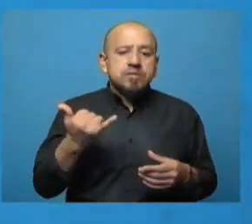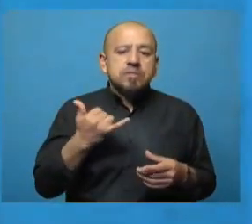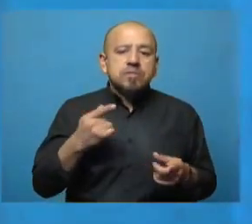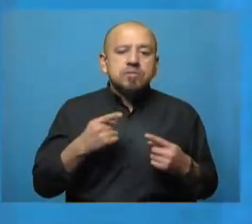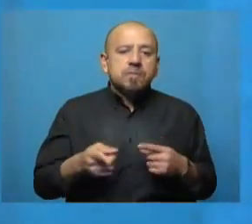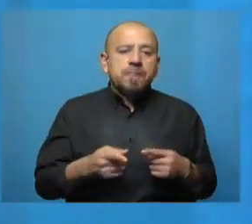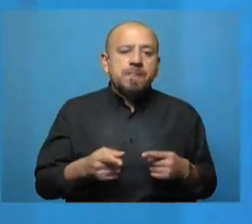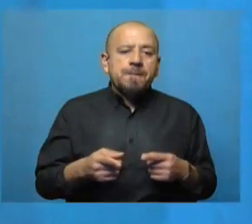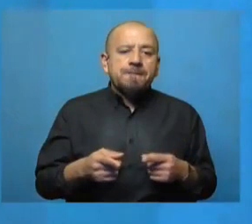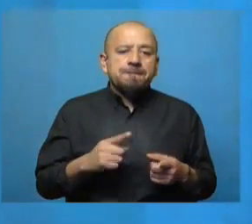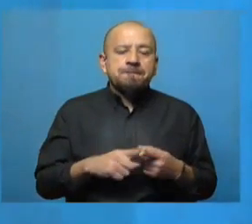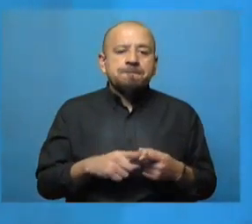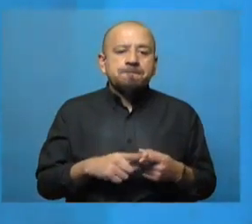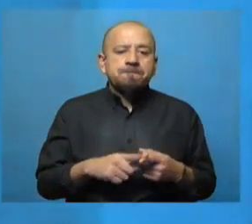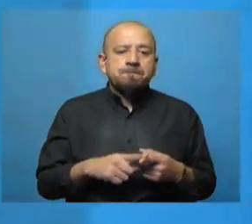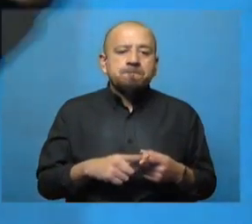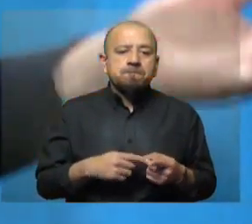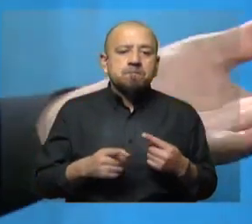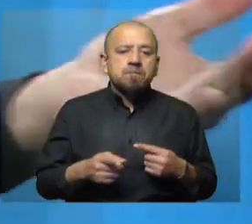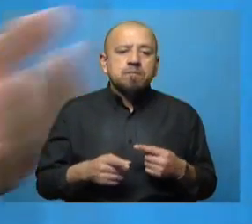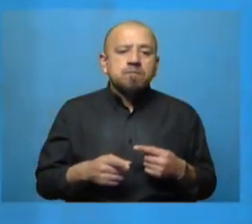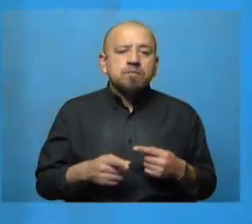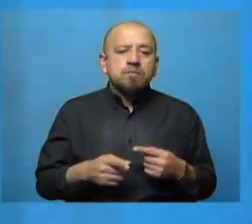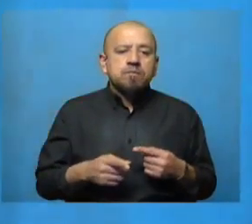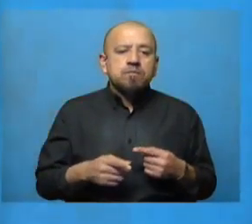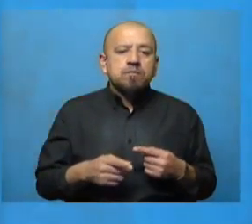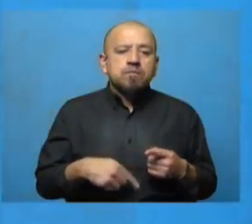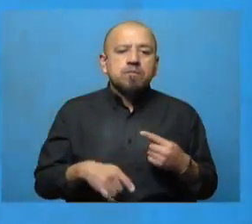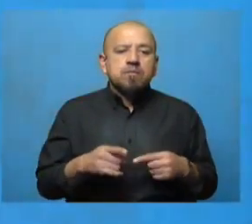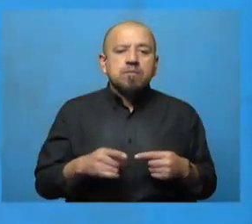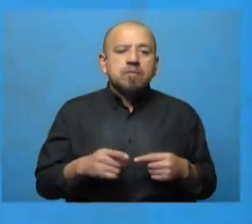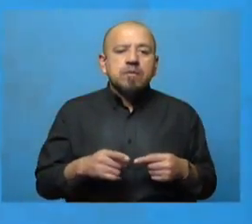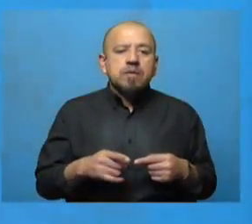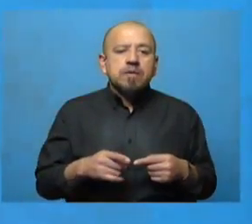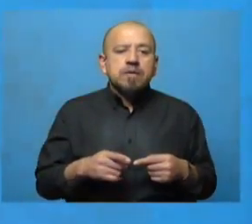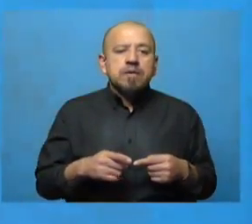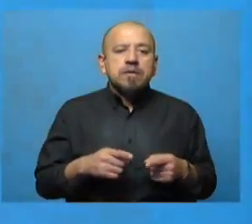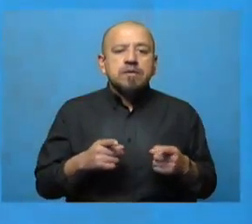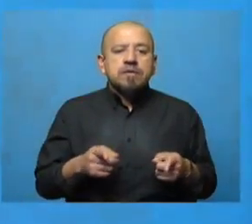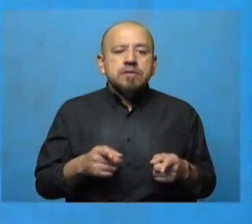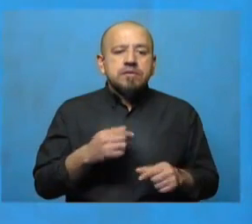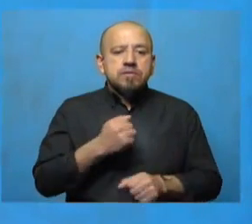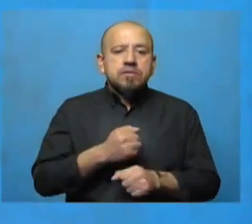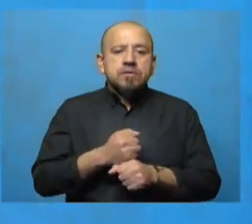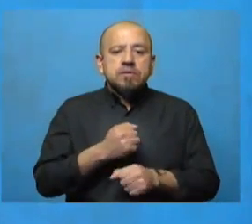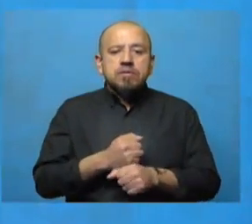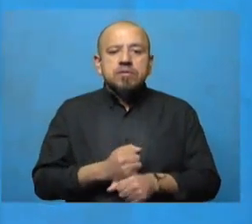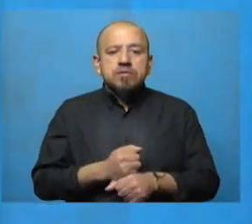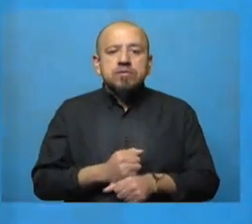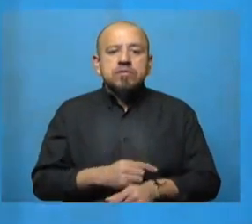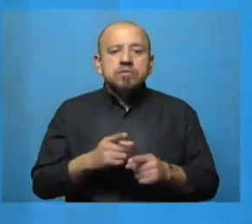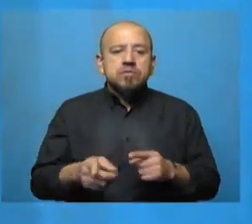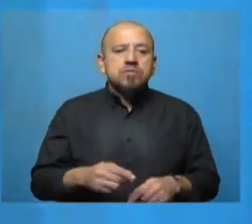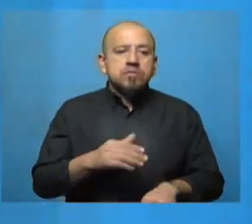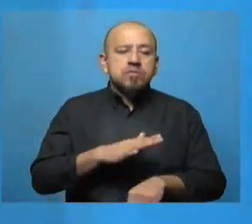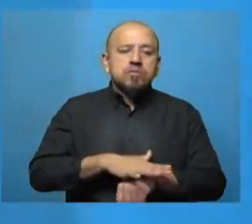que no tocaba que tocar en público no y realmente fue un trabajo es una